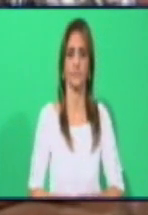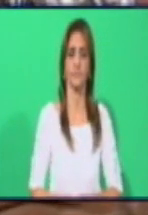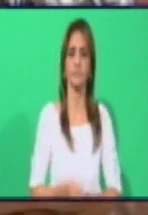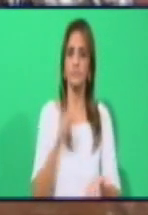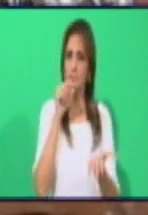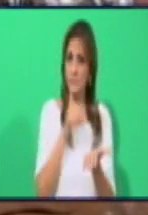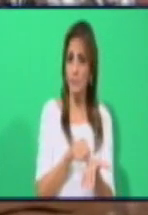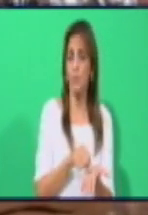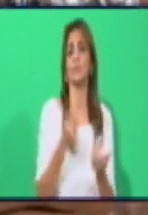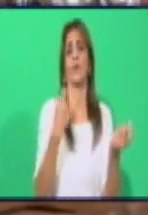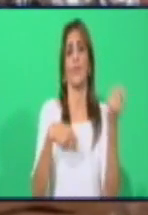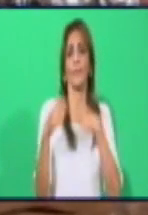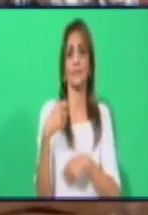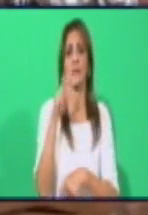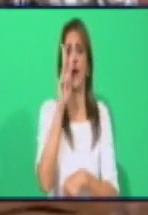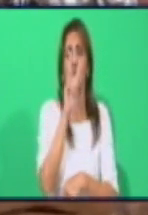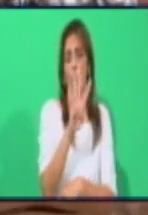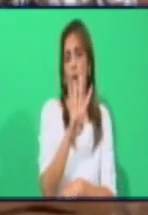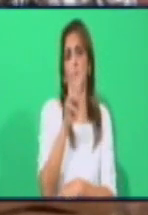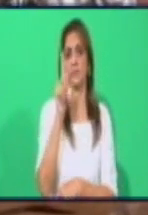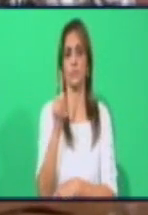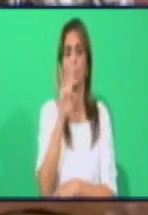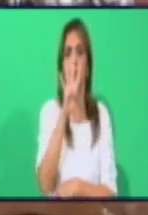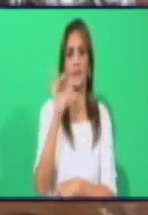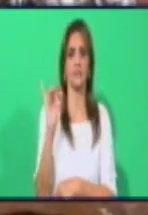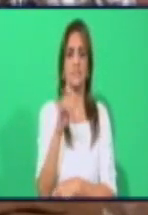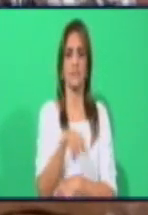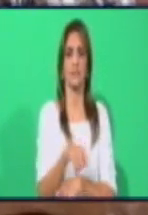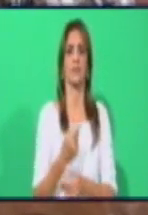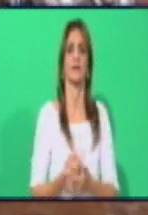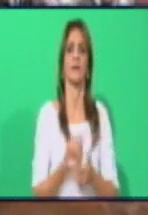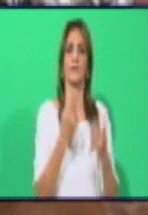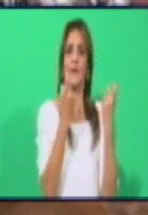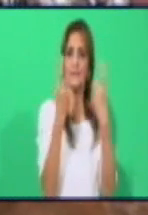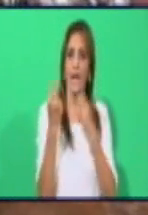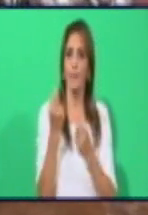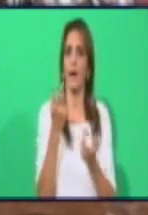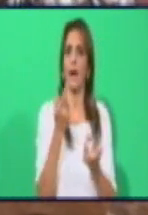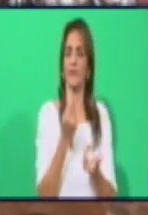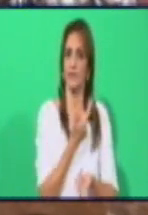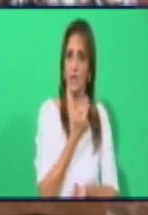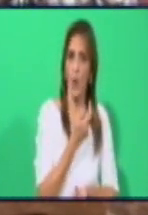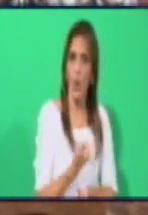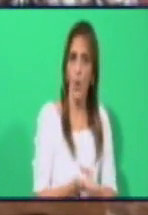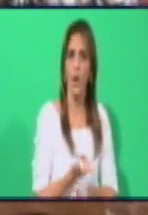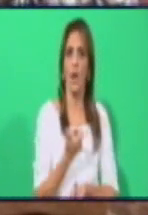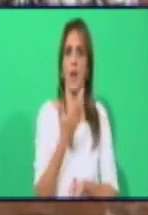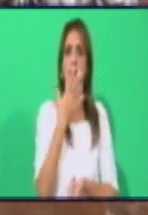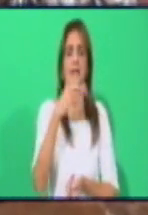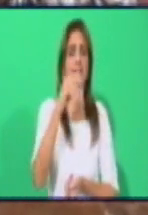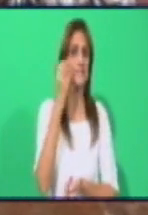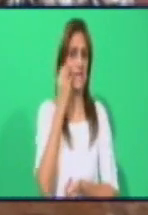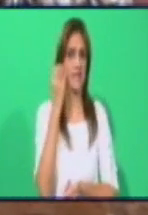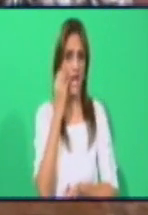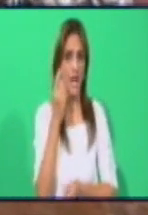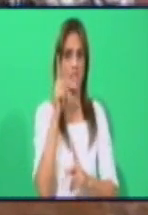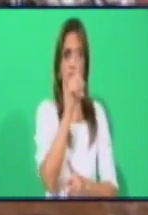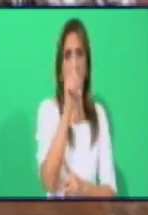Los Corojos, faltante de 3,06 kilogramos de frijol, 3 kilogramos de cereal y 112 pesos en